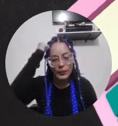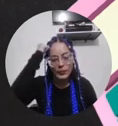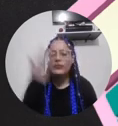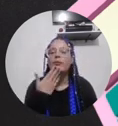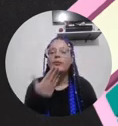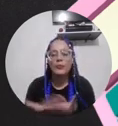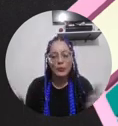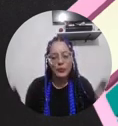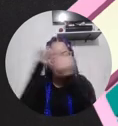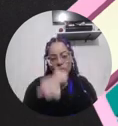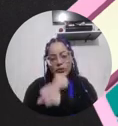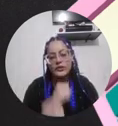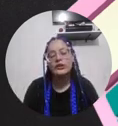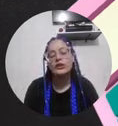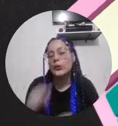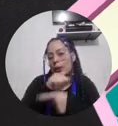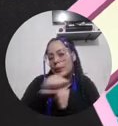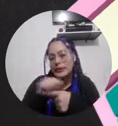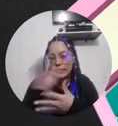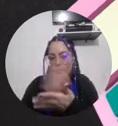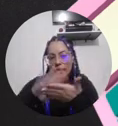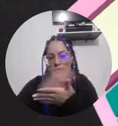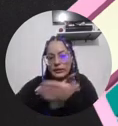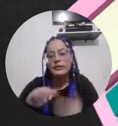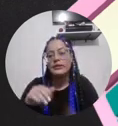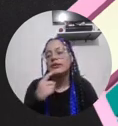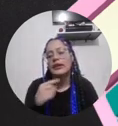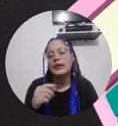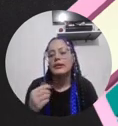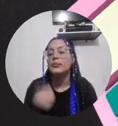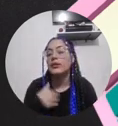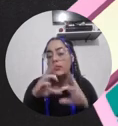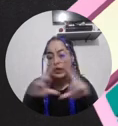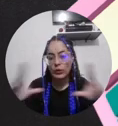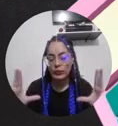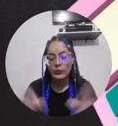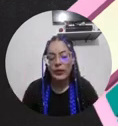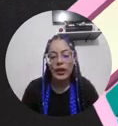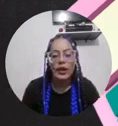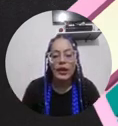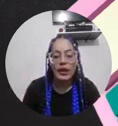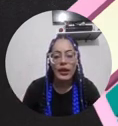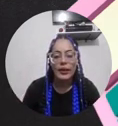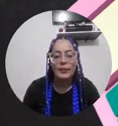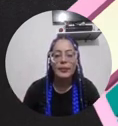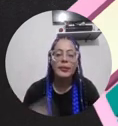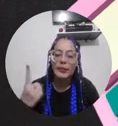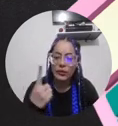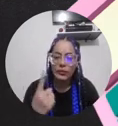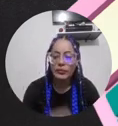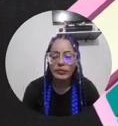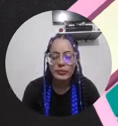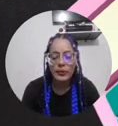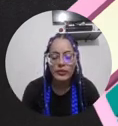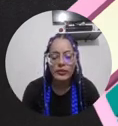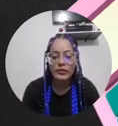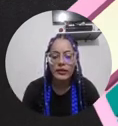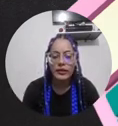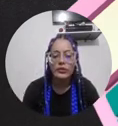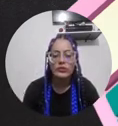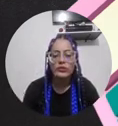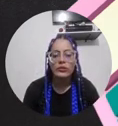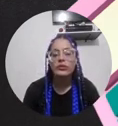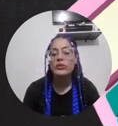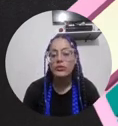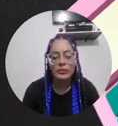Hola, profe. Buenas noches. Yo voy a practicar las señas en mi video. Primero, pues vamos a